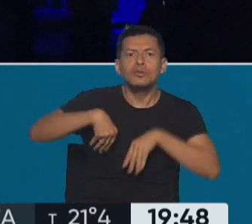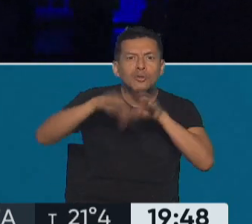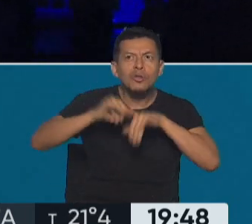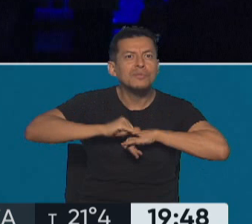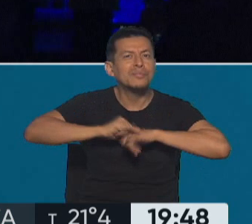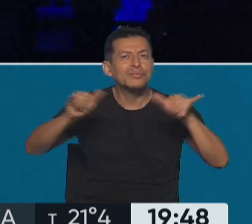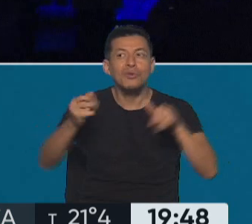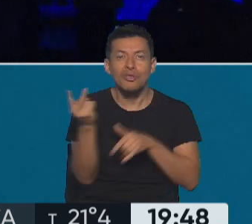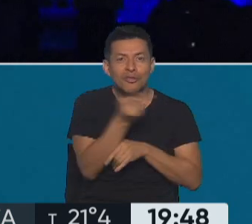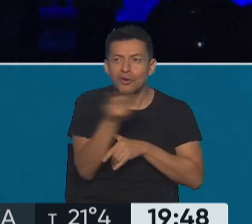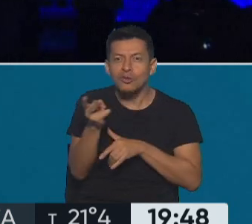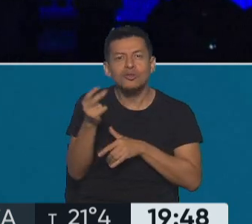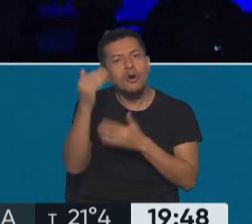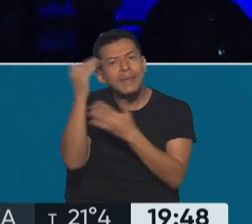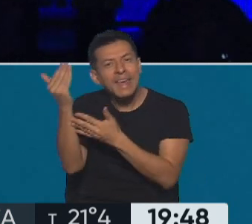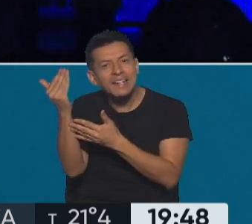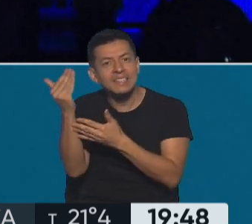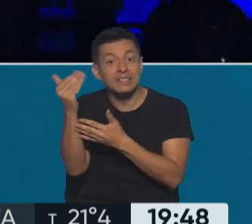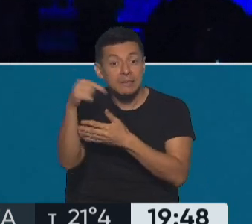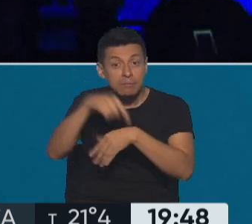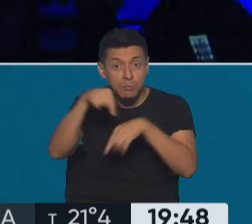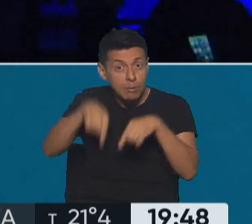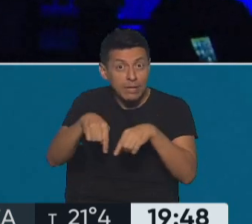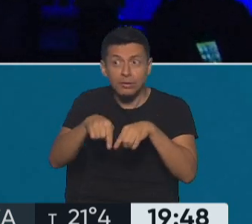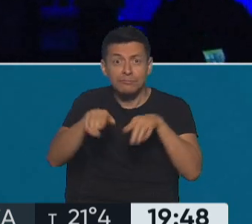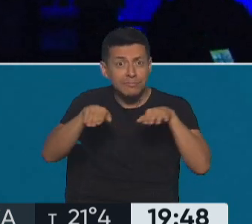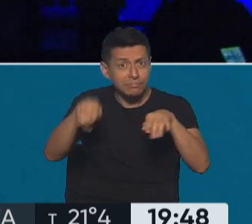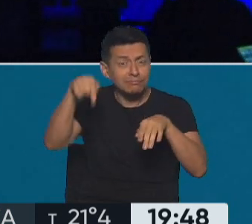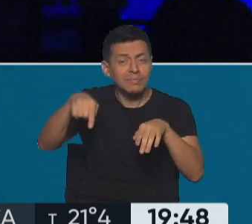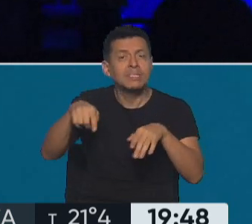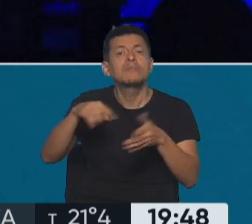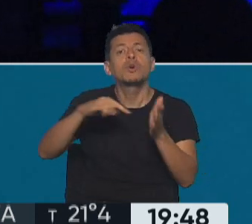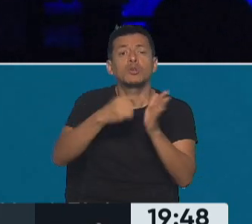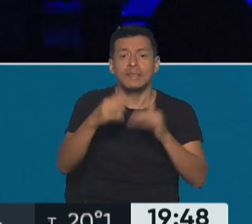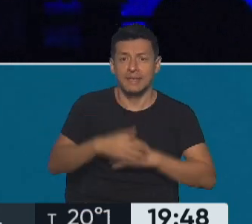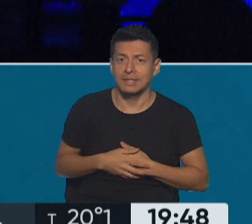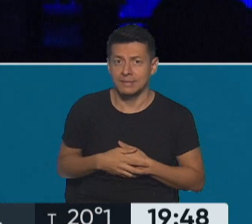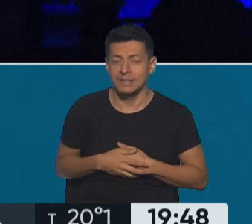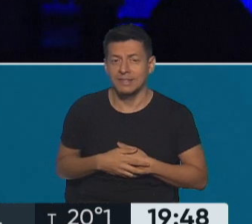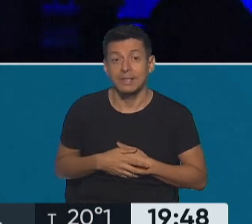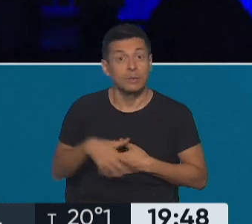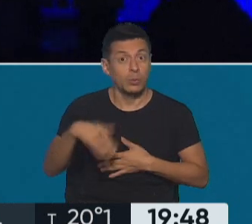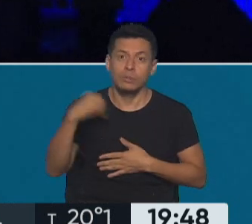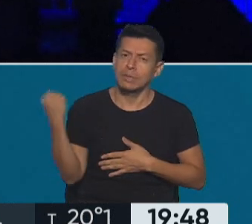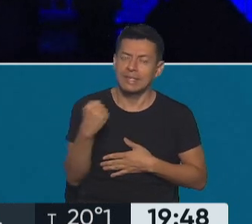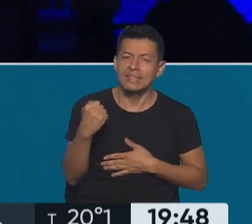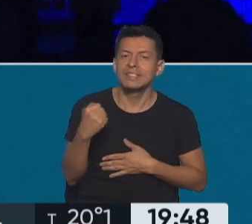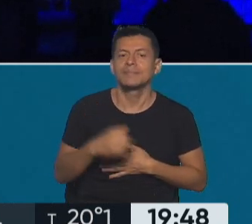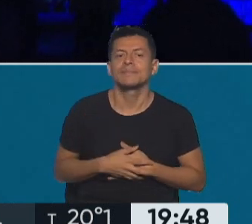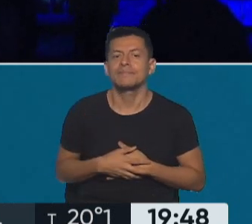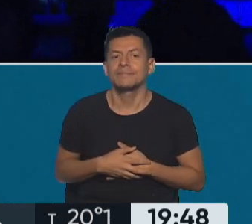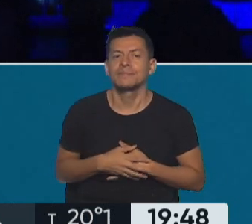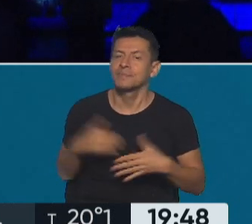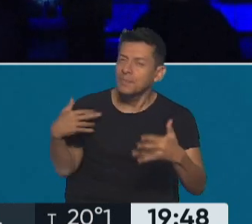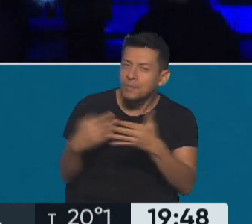los dos de los homenajes que en este momento se realizan aquí en Ciudad de Buenos Aires, tan importantes a 40 años de Malvinas.